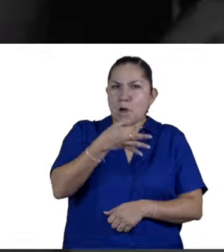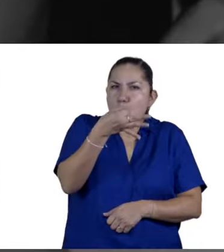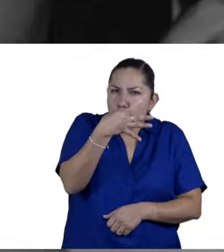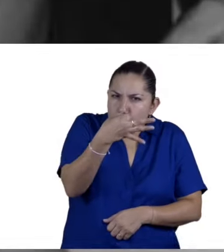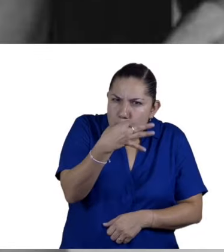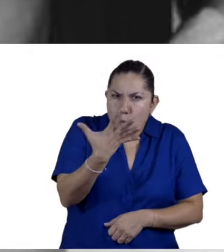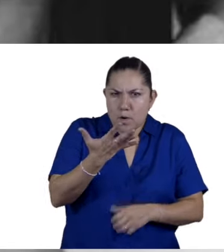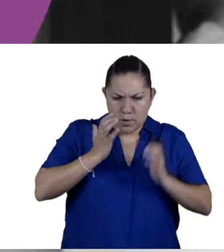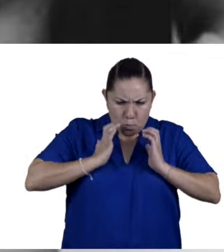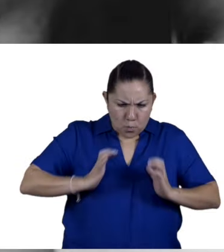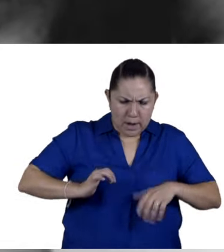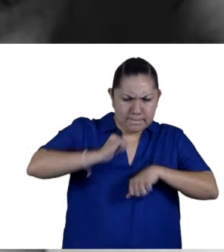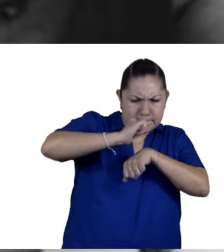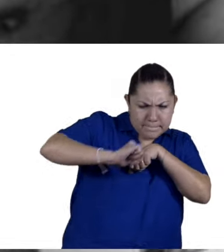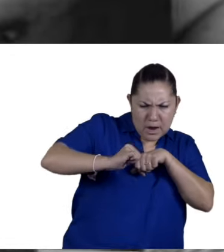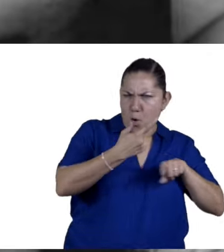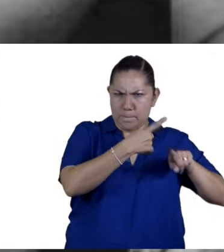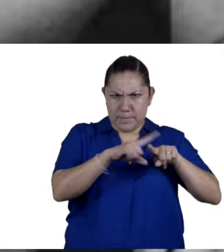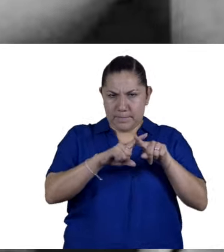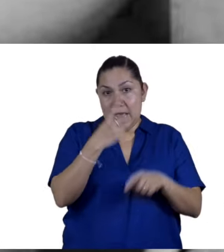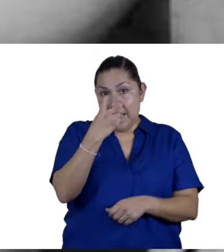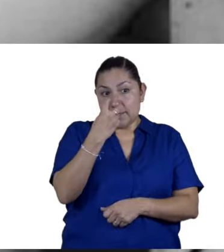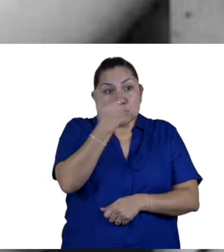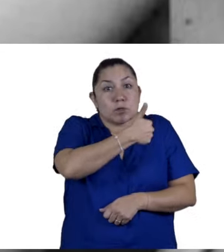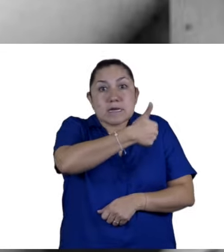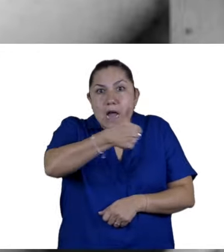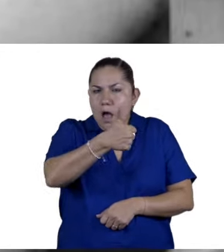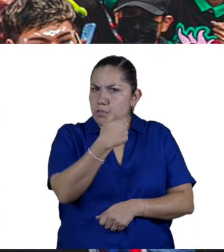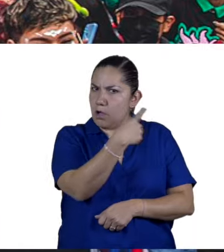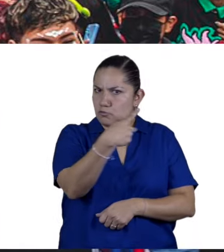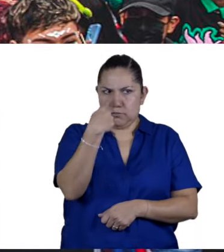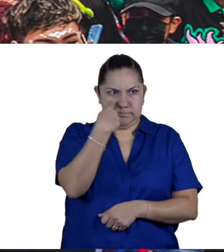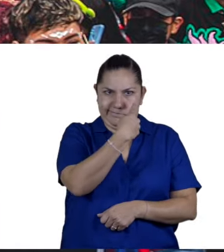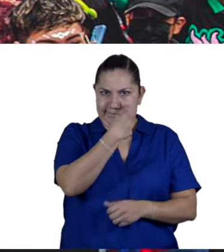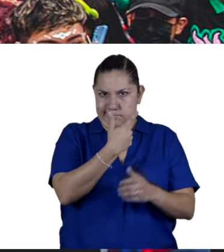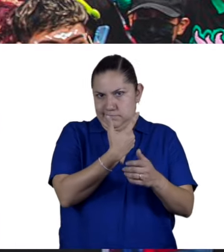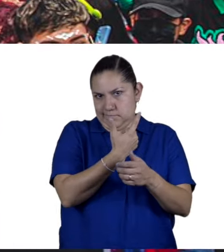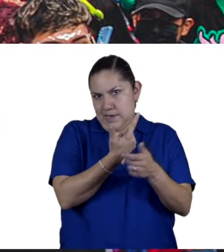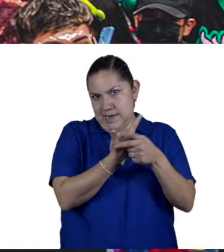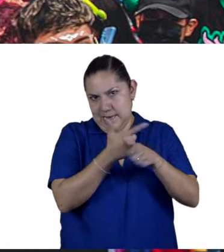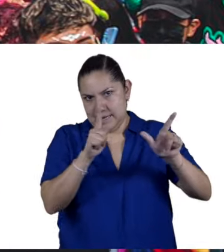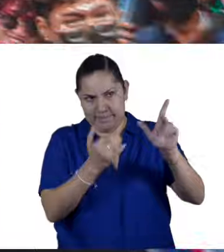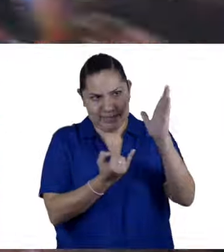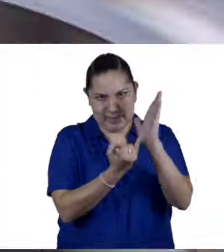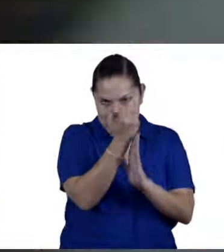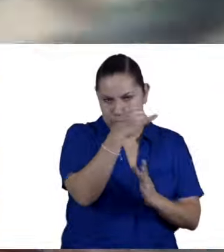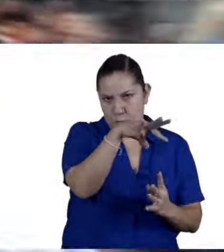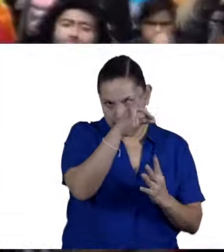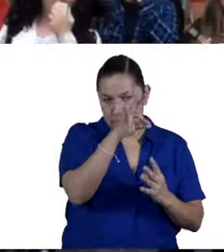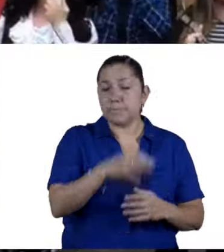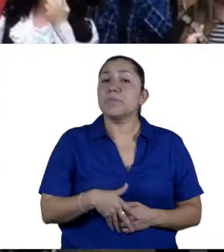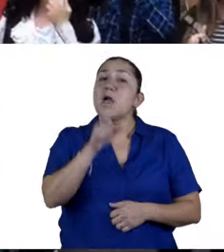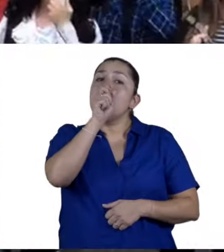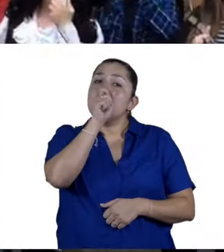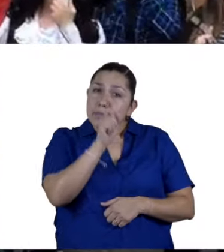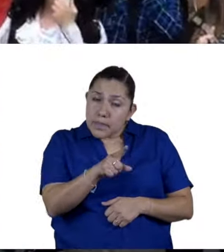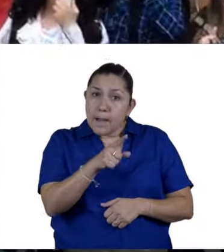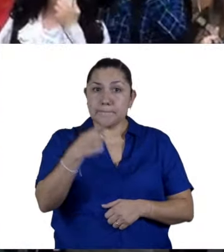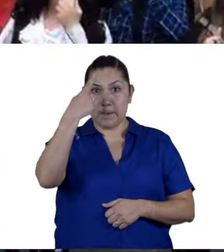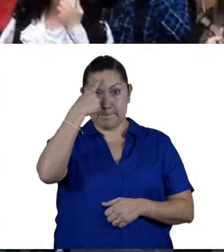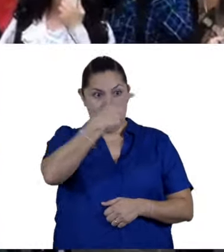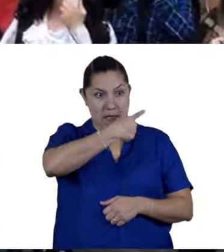u otros, siempre que estos sean elegidos libremente. Por otro lado, también insisten en condenar